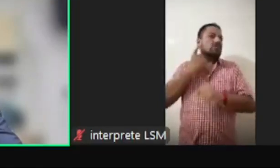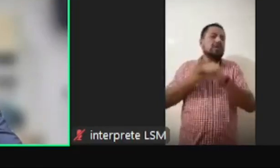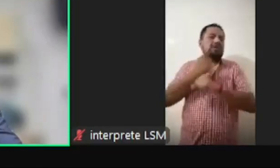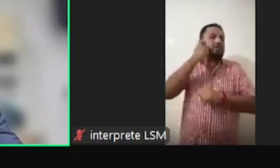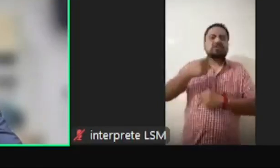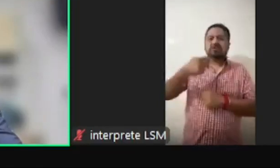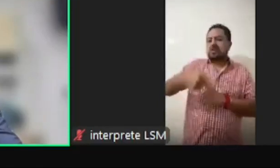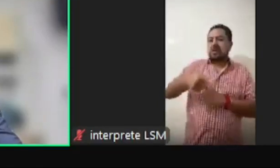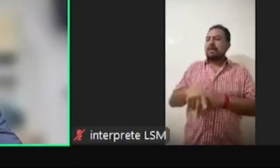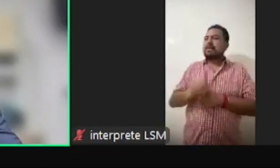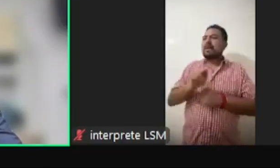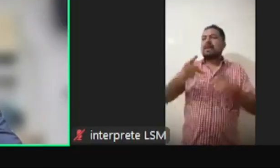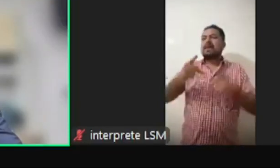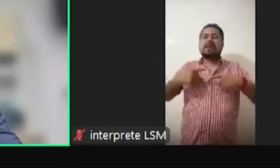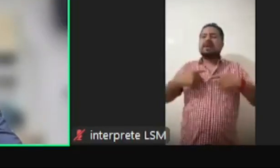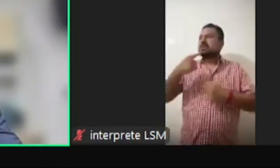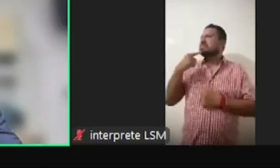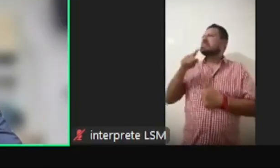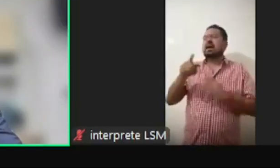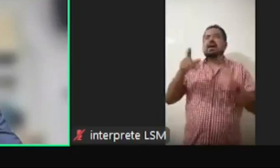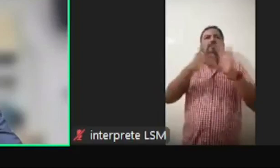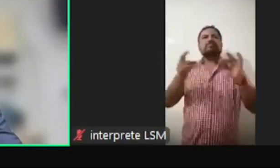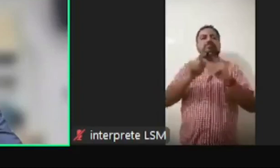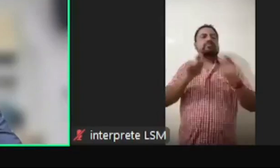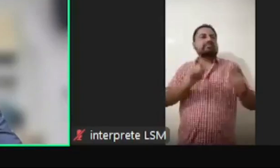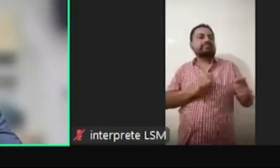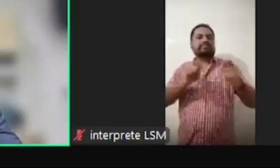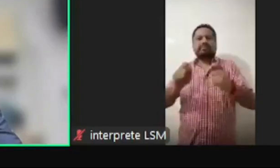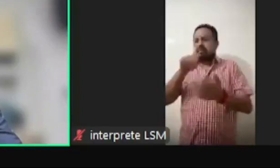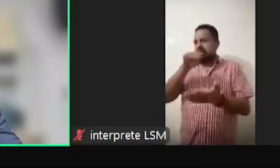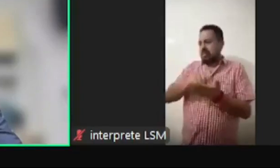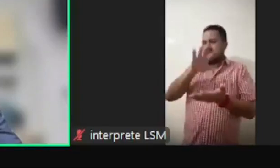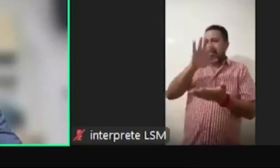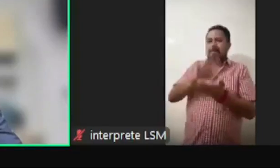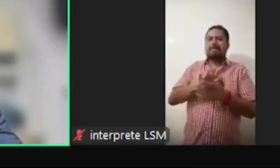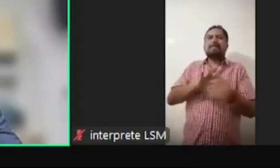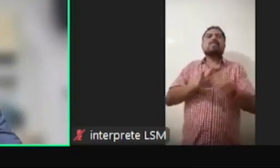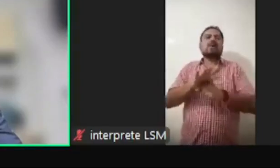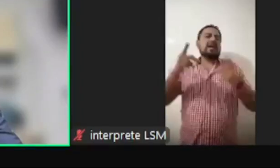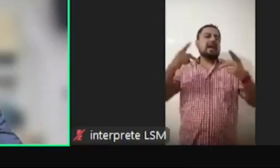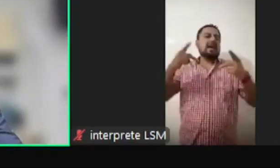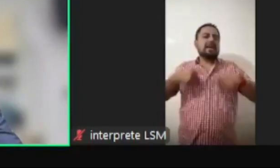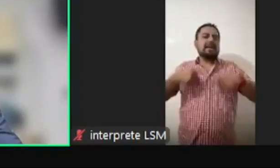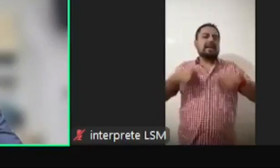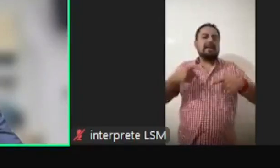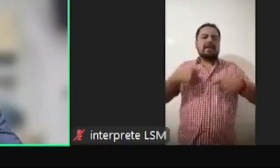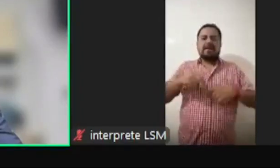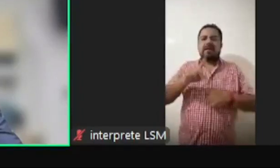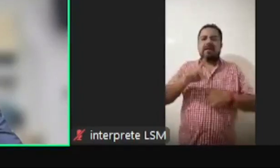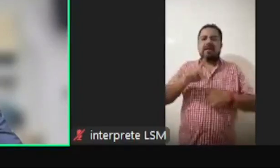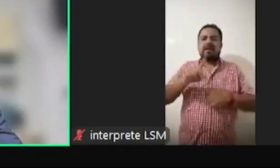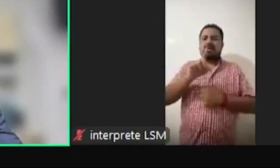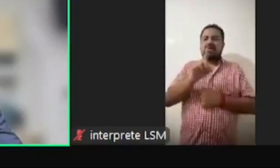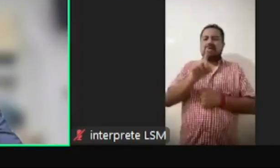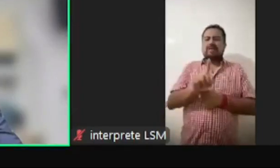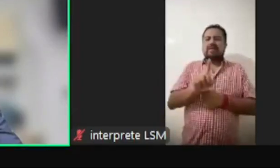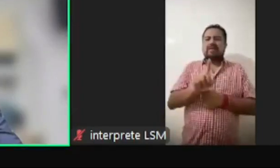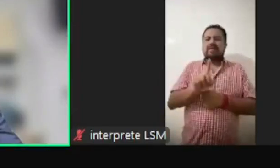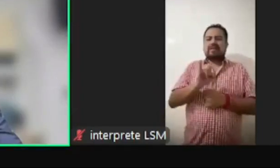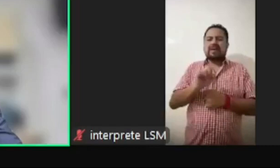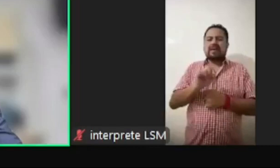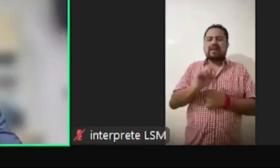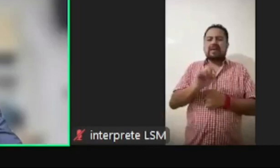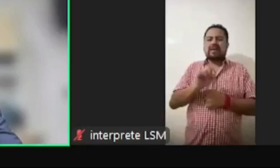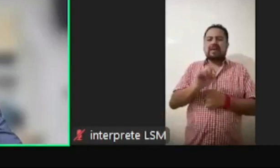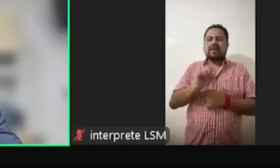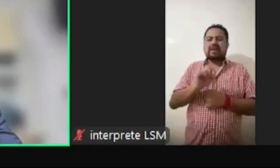la quejosa señaló que era por la designación y registro de la ciudadana Diana Bernabé Vega como candidata de